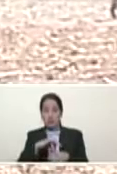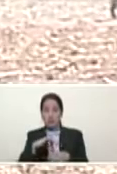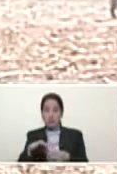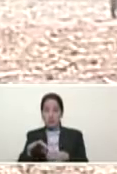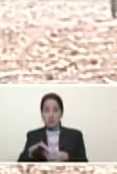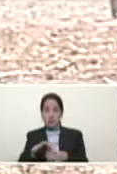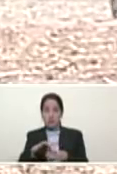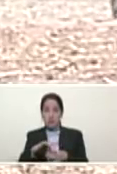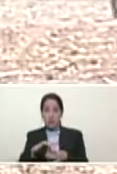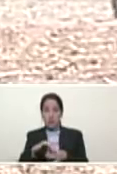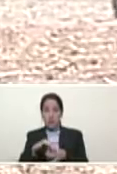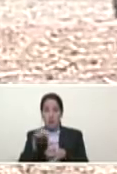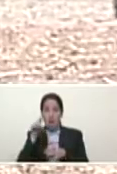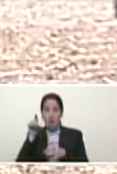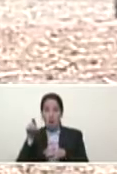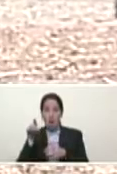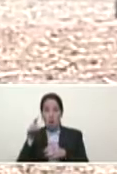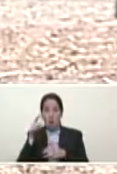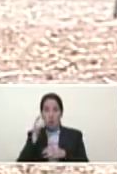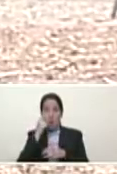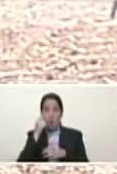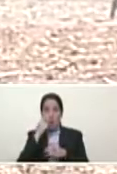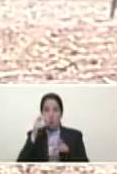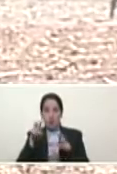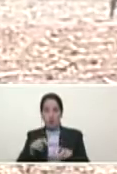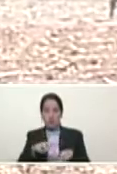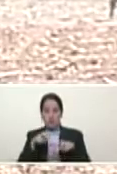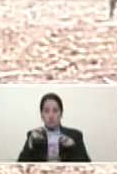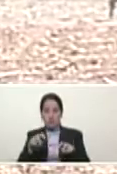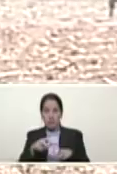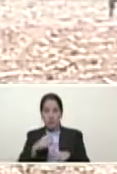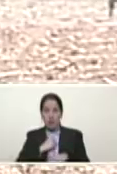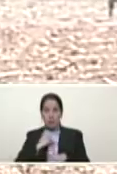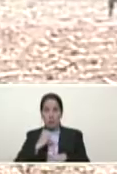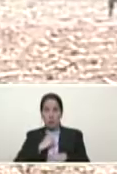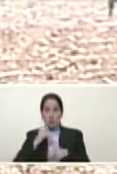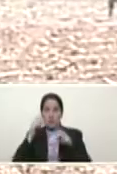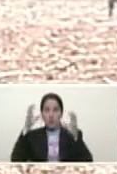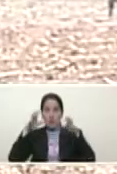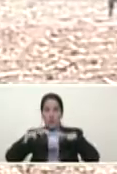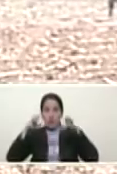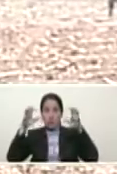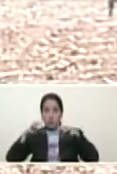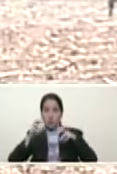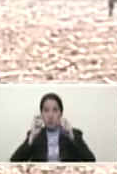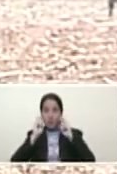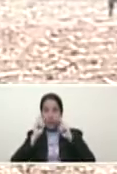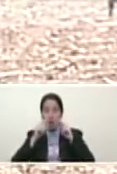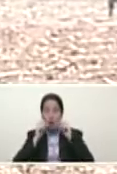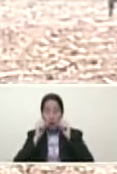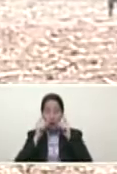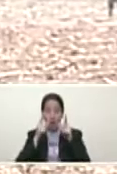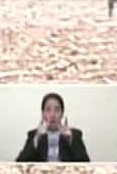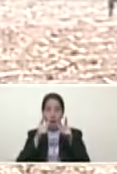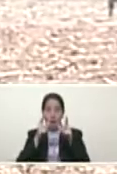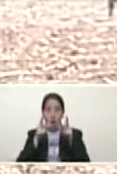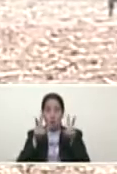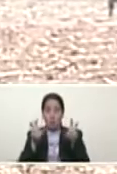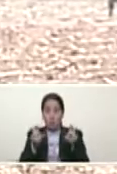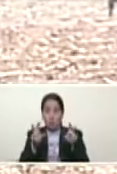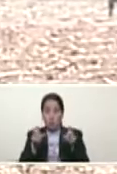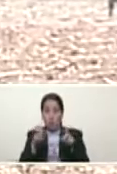productores del campo aprovechen las lluvias que están llegando y veamos renacer el milagro productivo del alimento